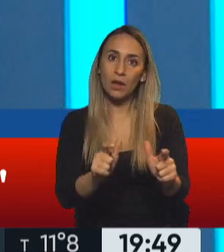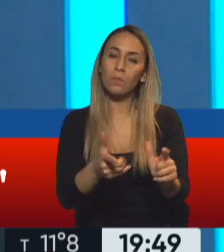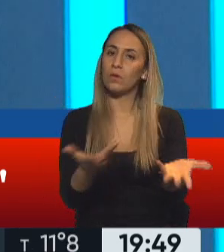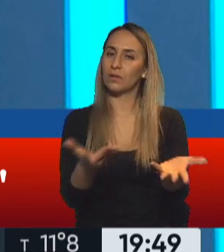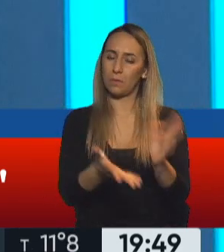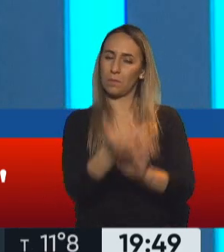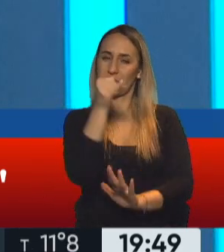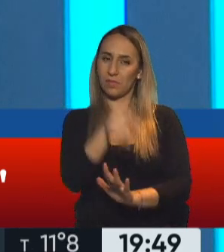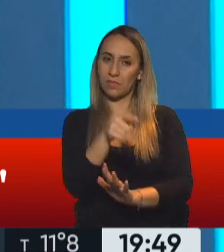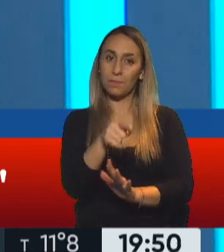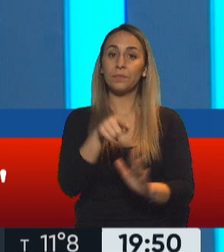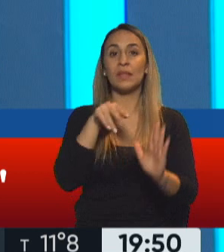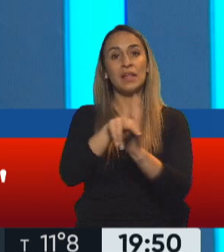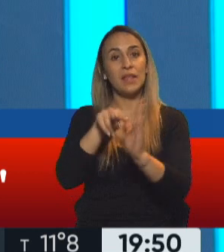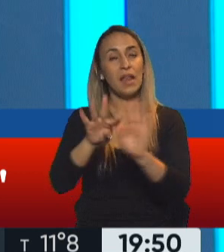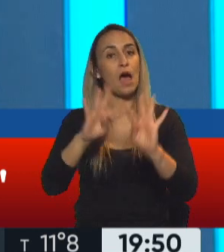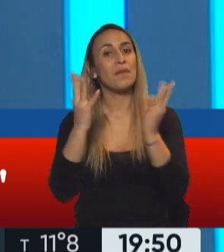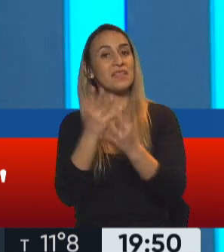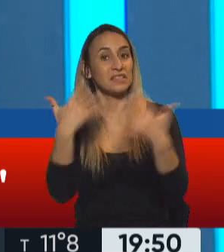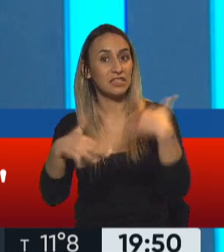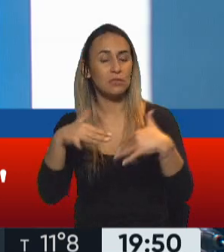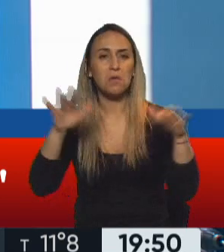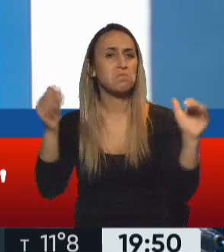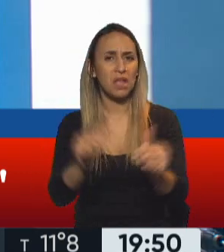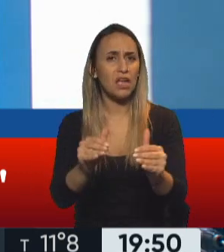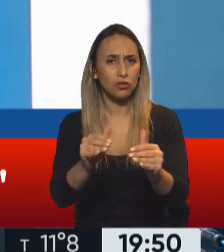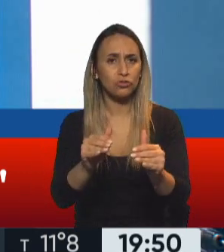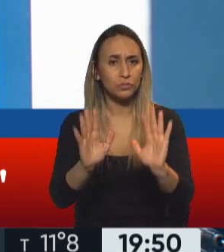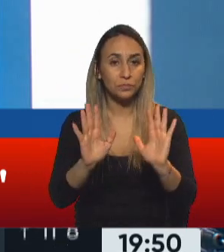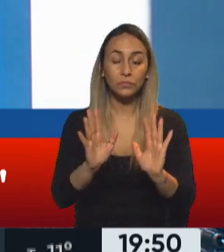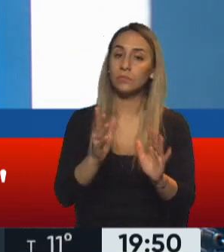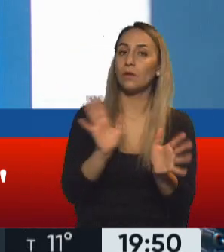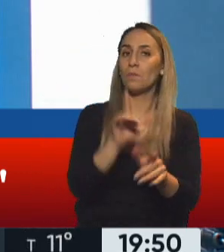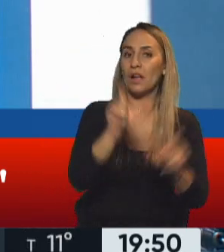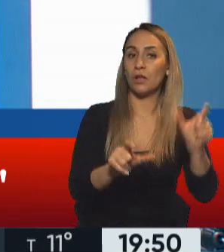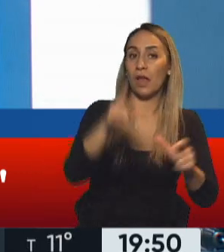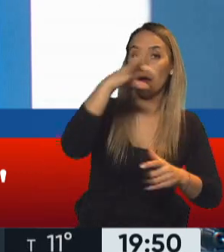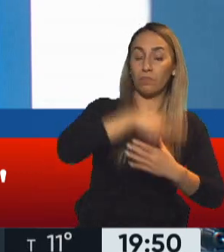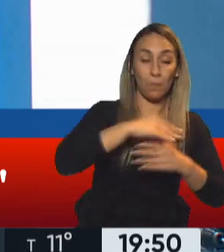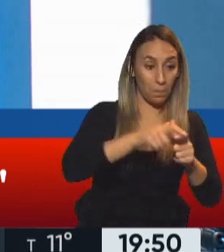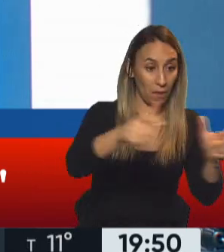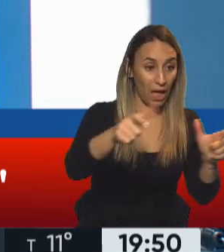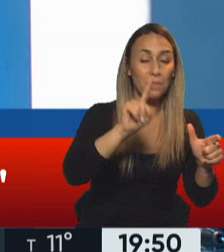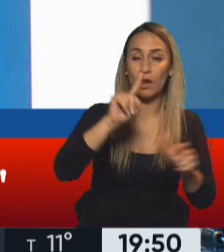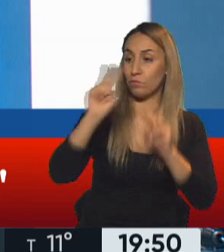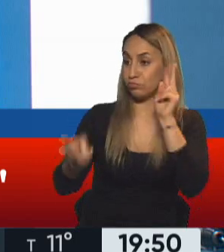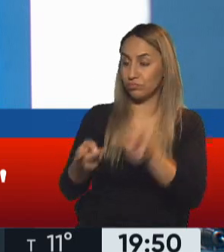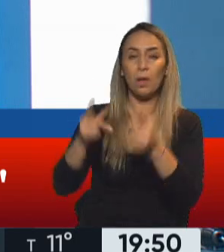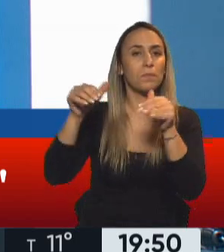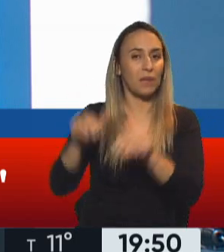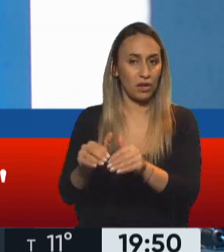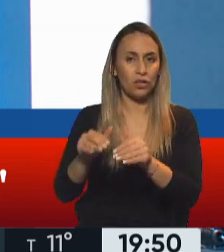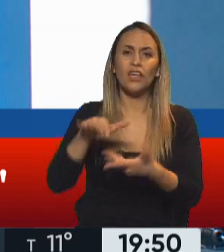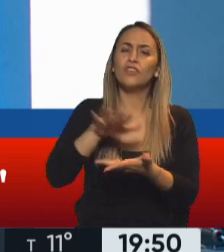en una reducción muy grande de las camas de terapia intensiva y de fallecimientos. Hay más infectados y menos fallecidos. Claro. En proporción. Tal cual. Y con respecto a lo de